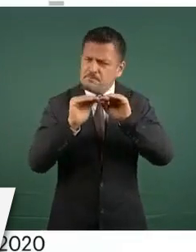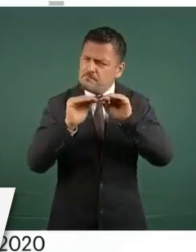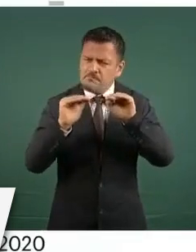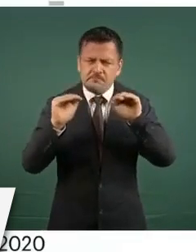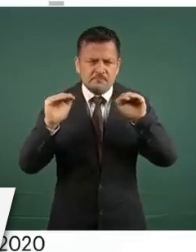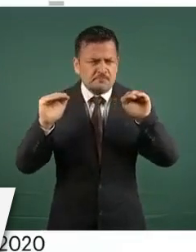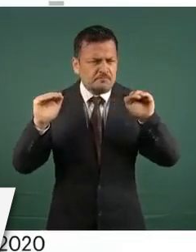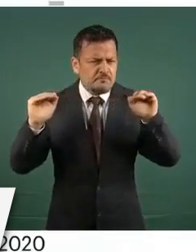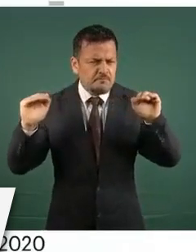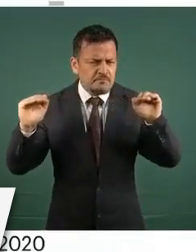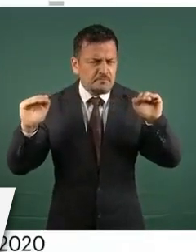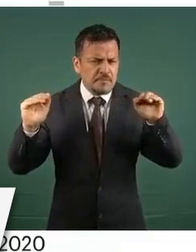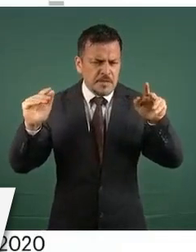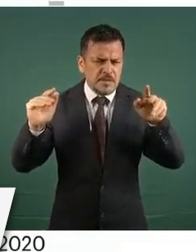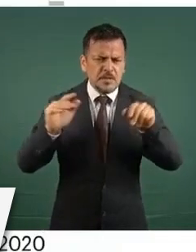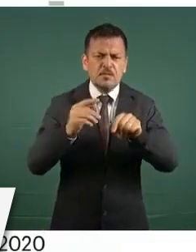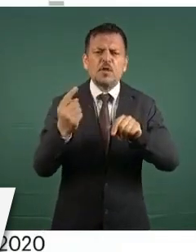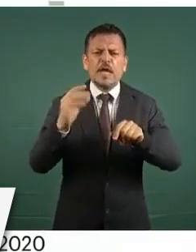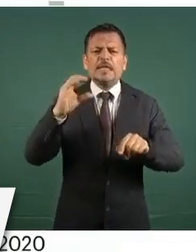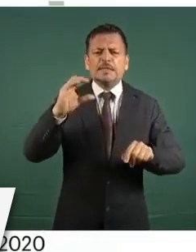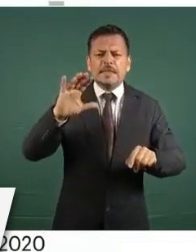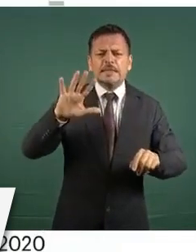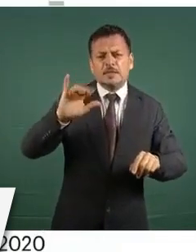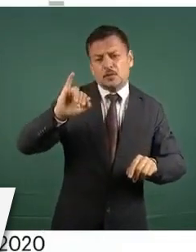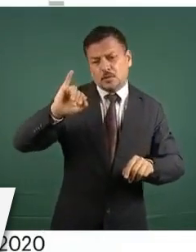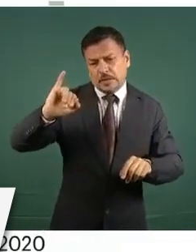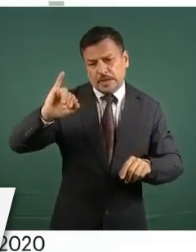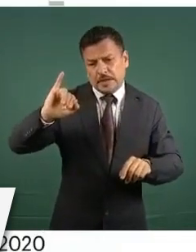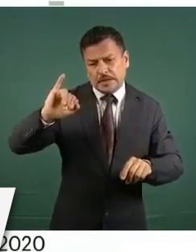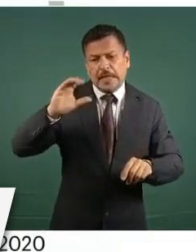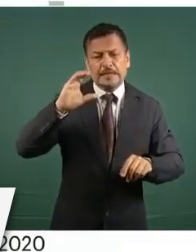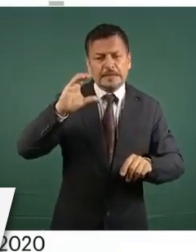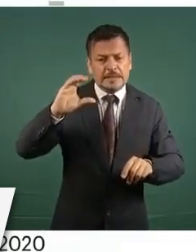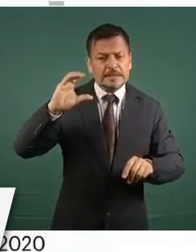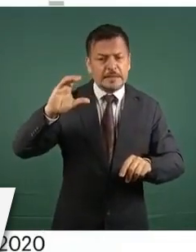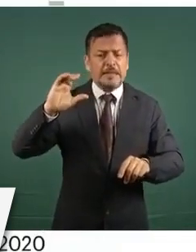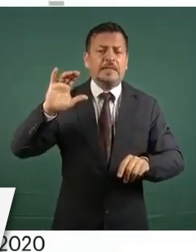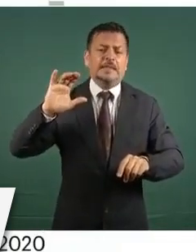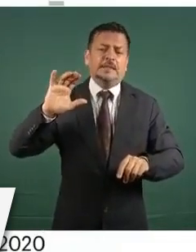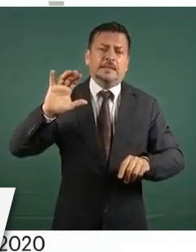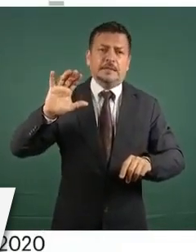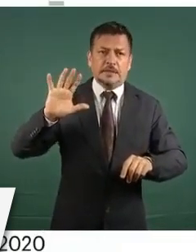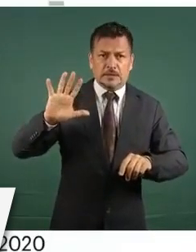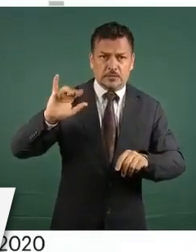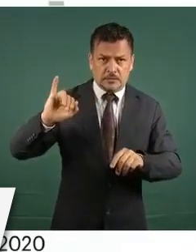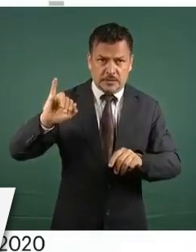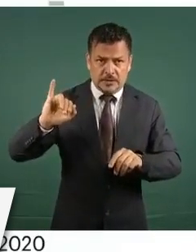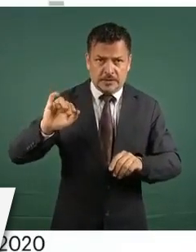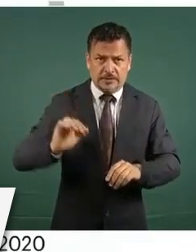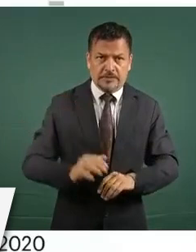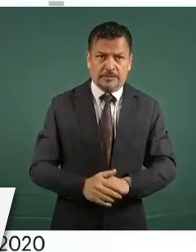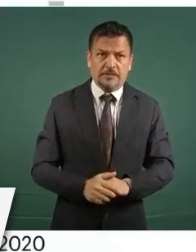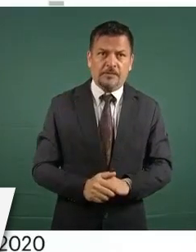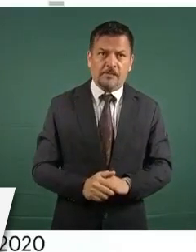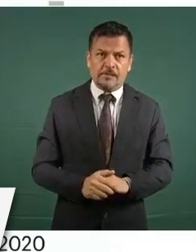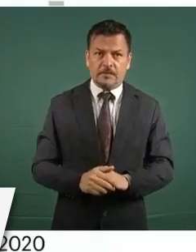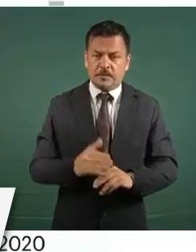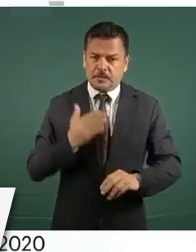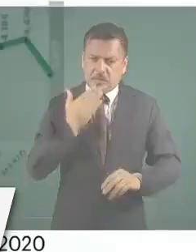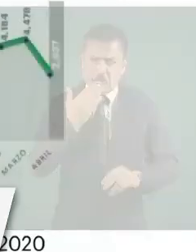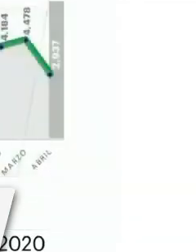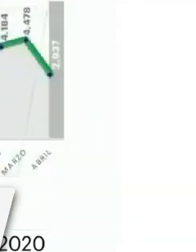inicio de operaciones de este centro de control comando comunicaciones y cómputo coordinación e inteligencia